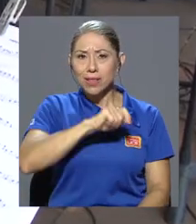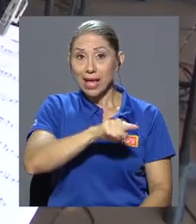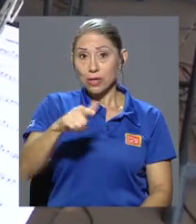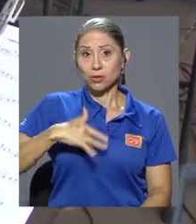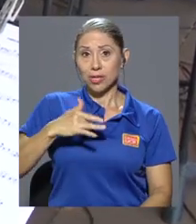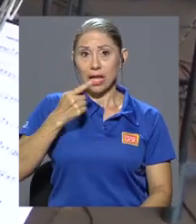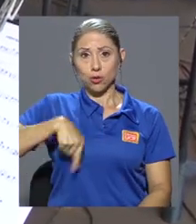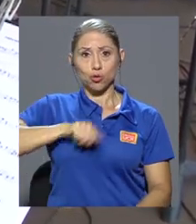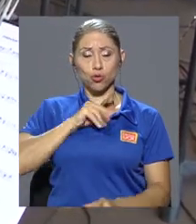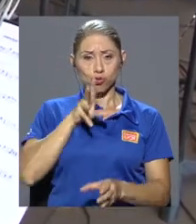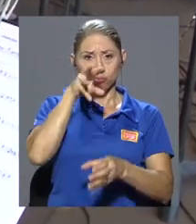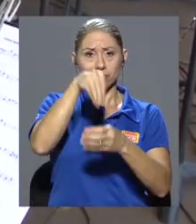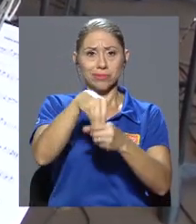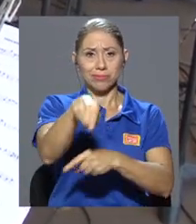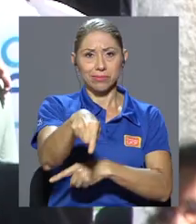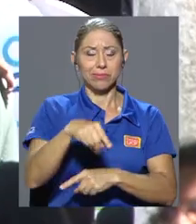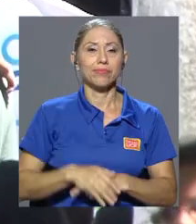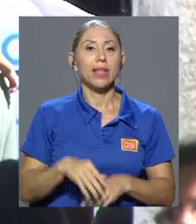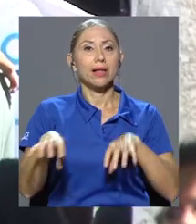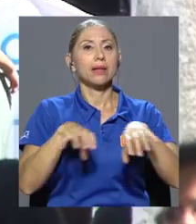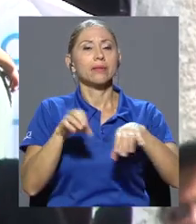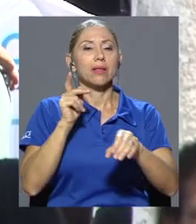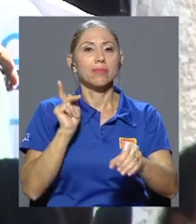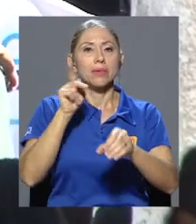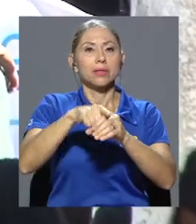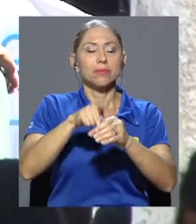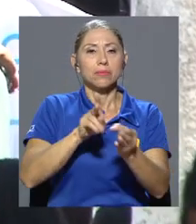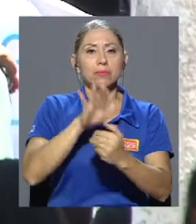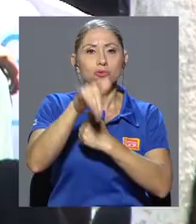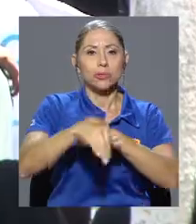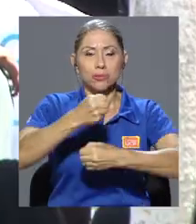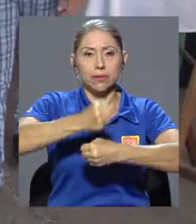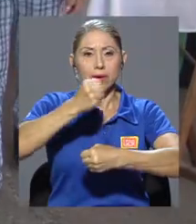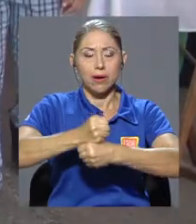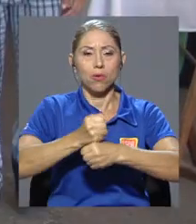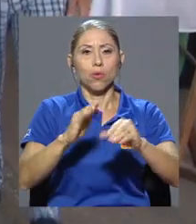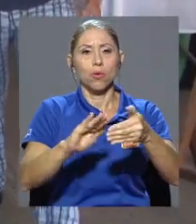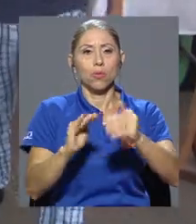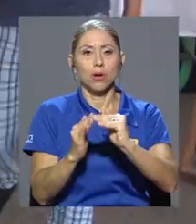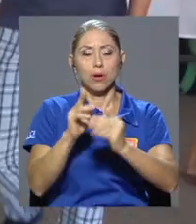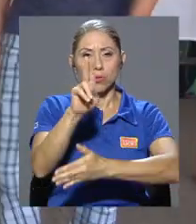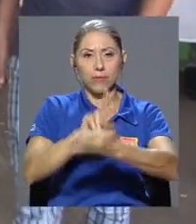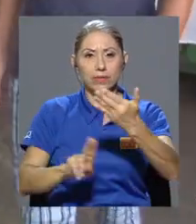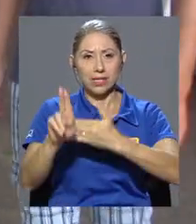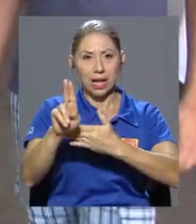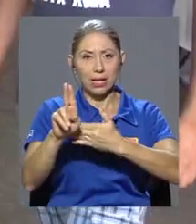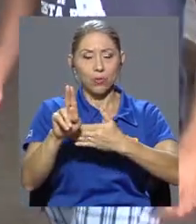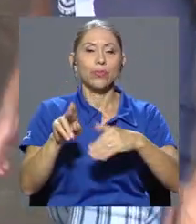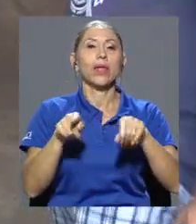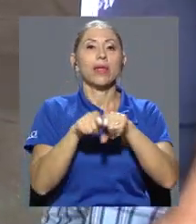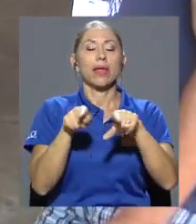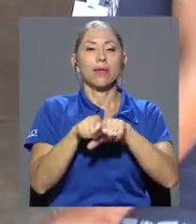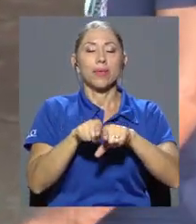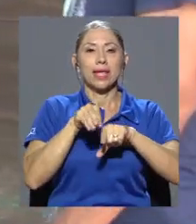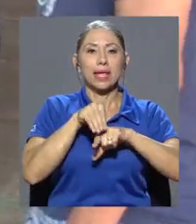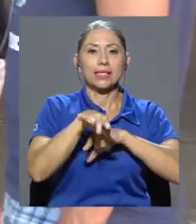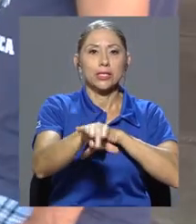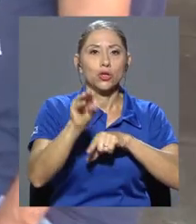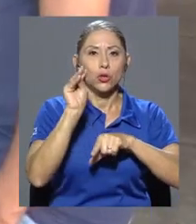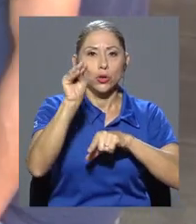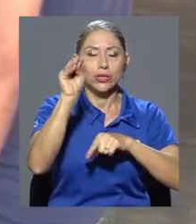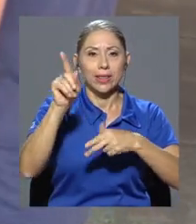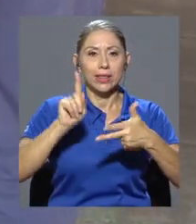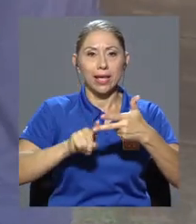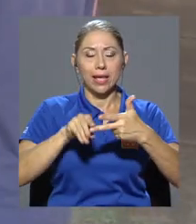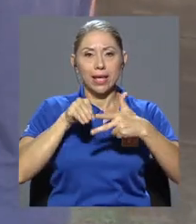sienta como parte de ellos en la actividad participaron proyectos de trabajo comunal universitario de extensión docente de extensión cultural